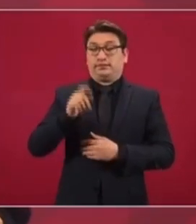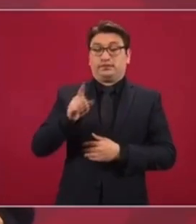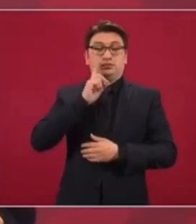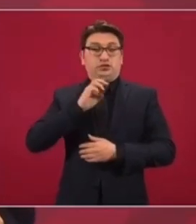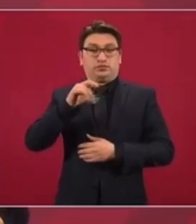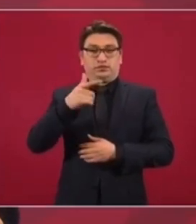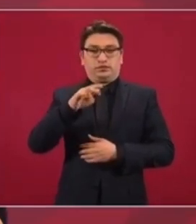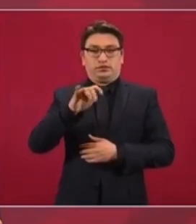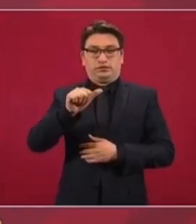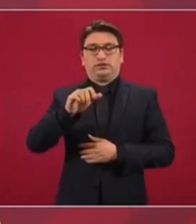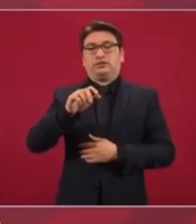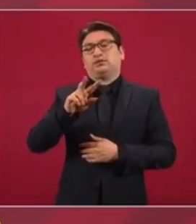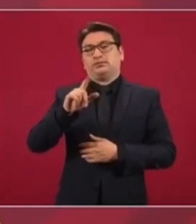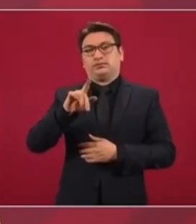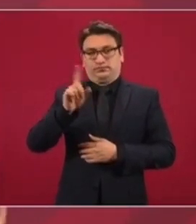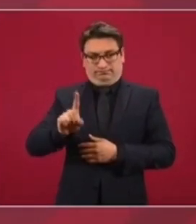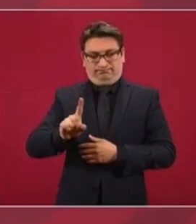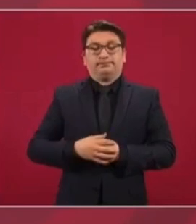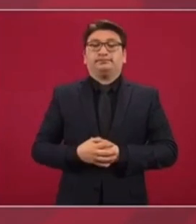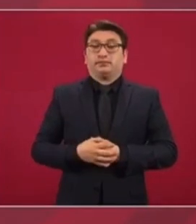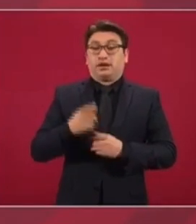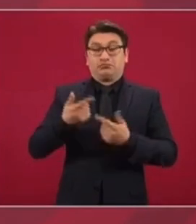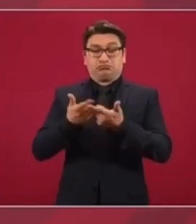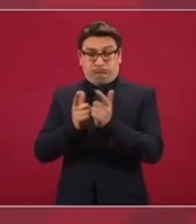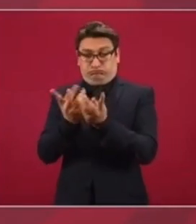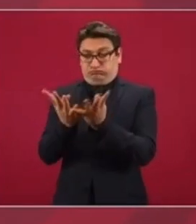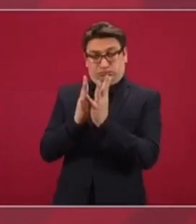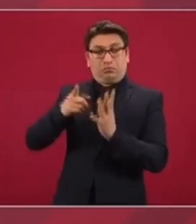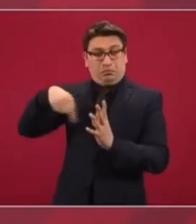Margarita Valdés González. Este grupo